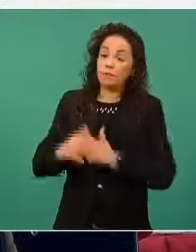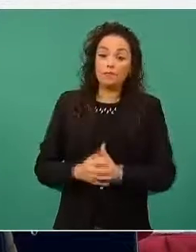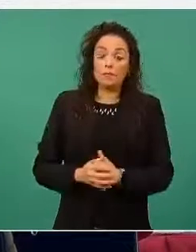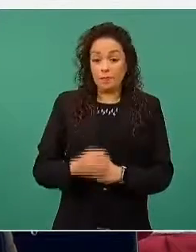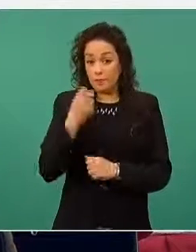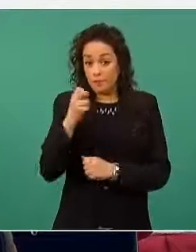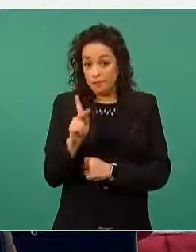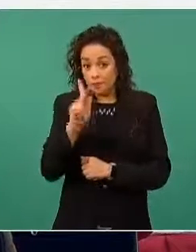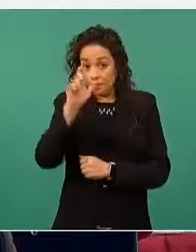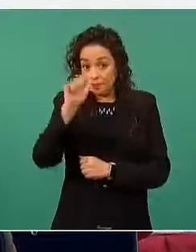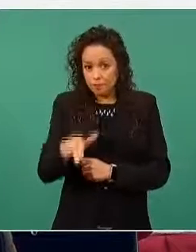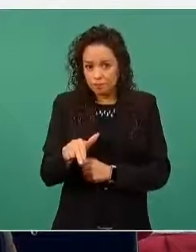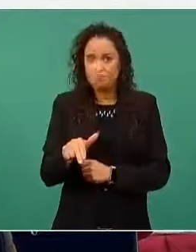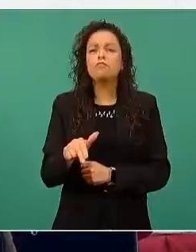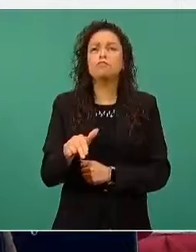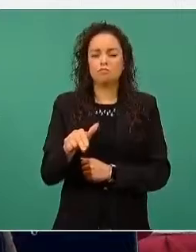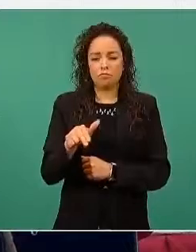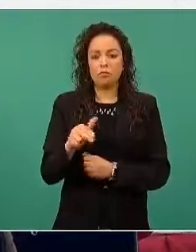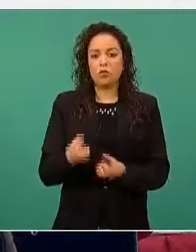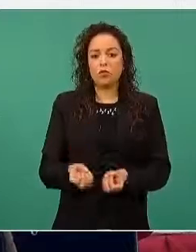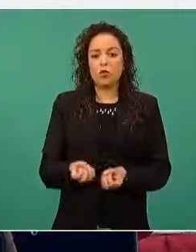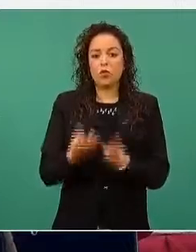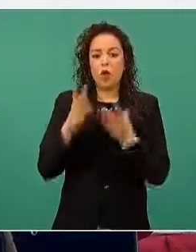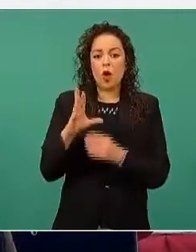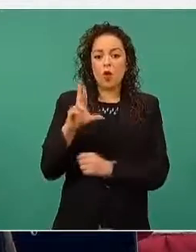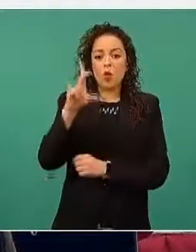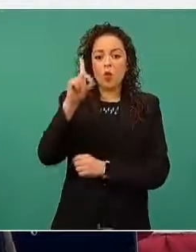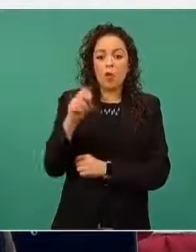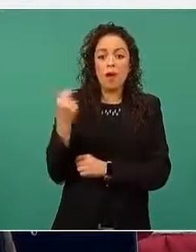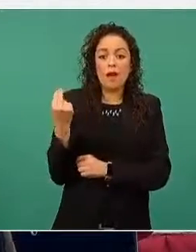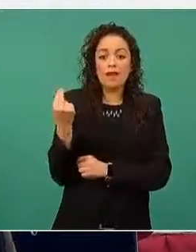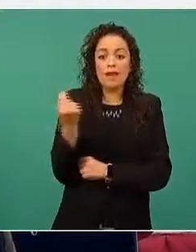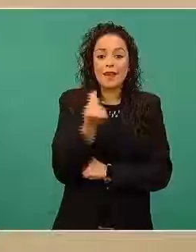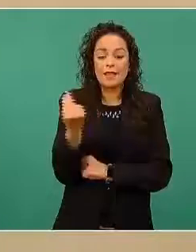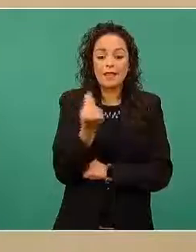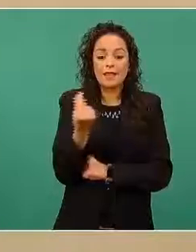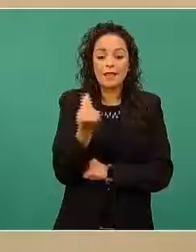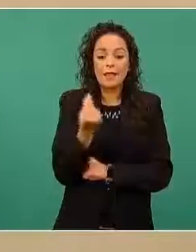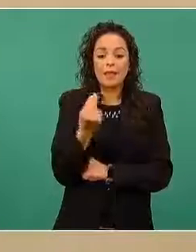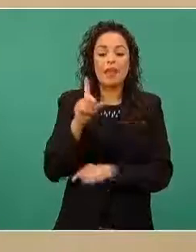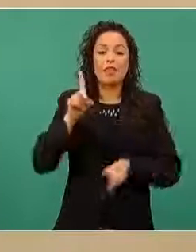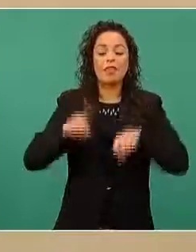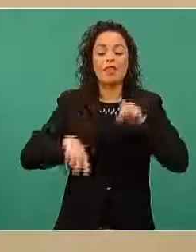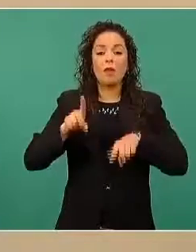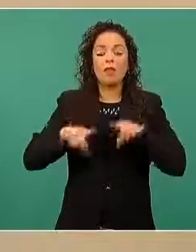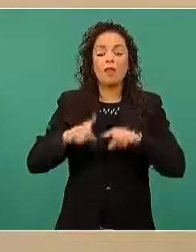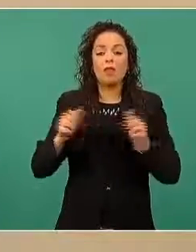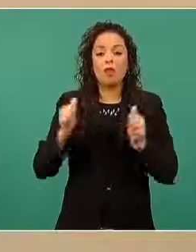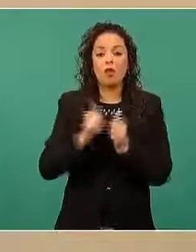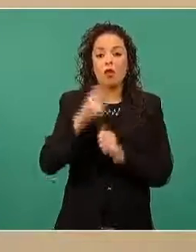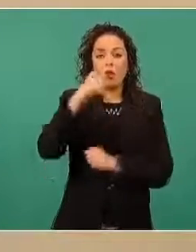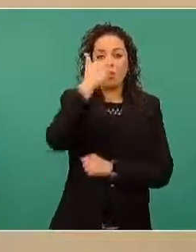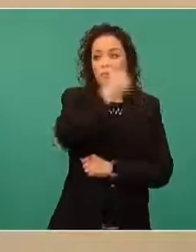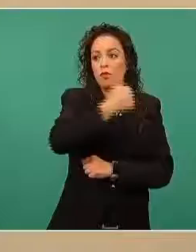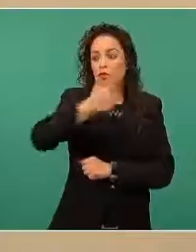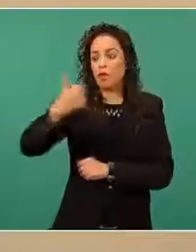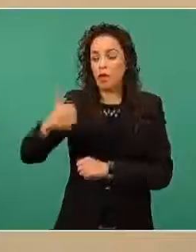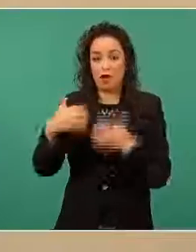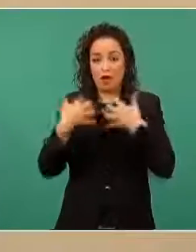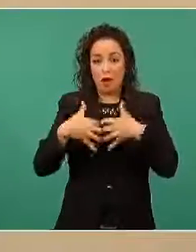se consideró cuánto crudo maya se necesita de acuerdo a la propia tecnología de cada